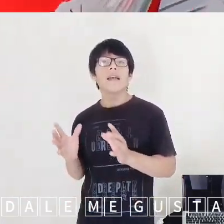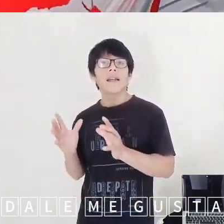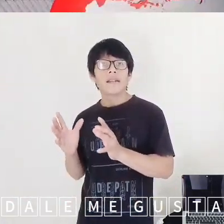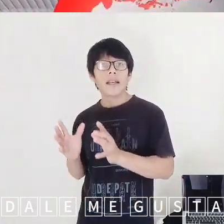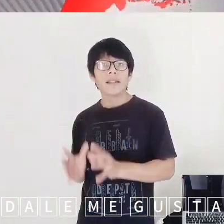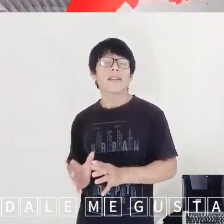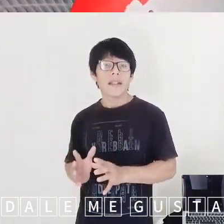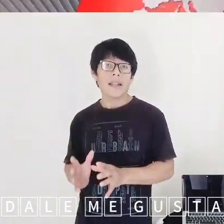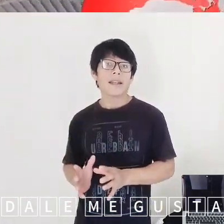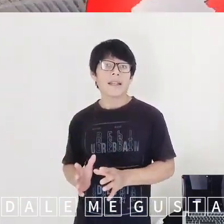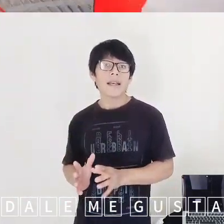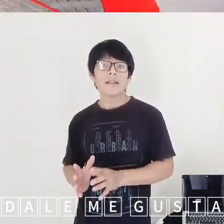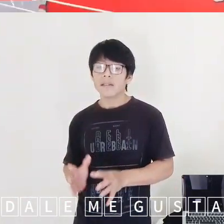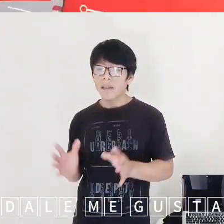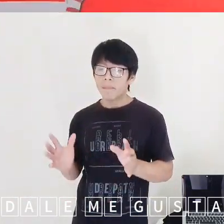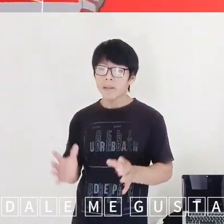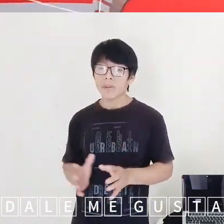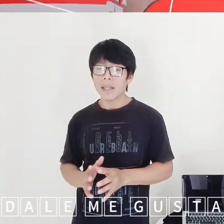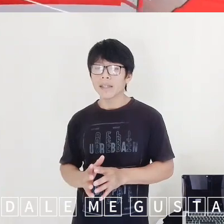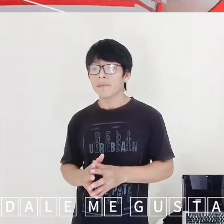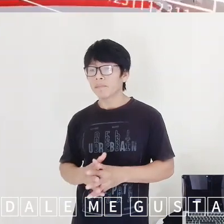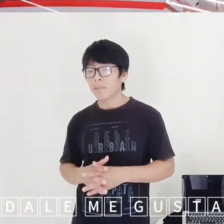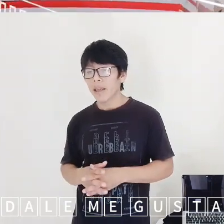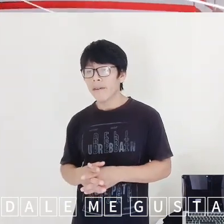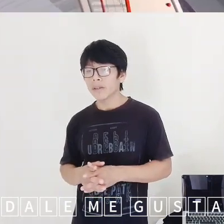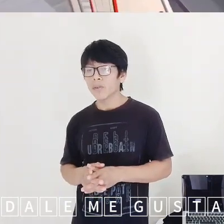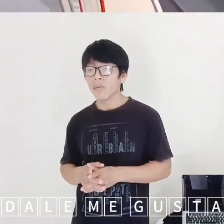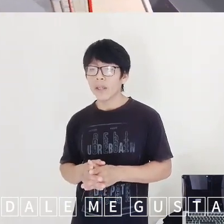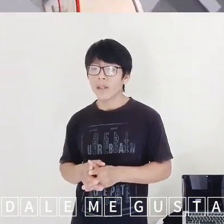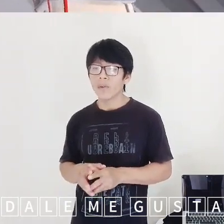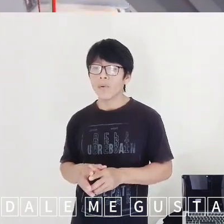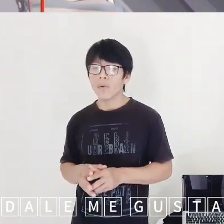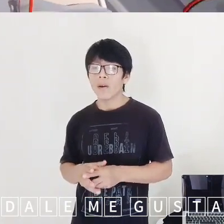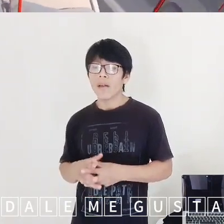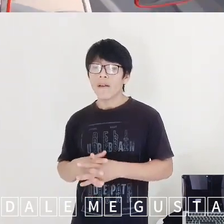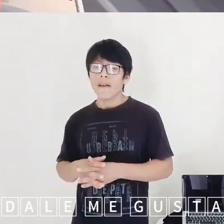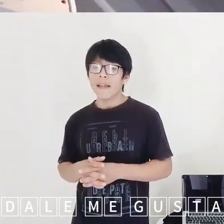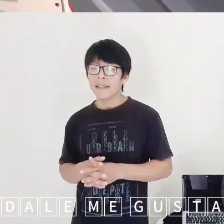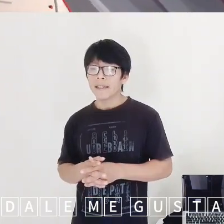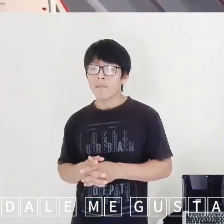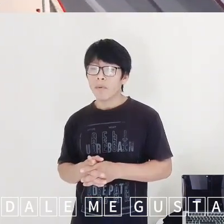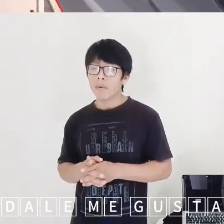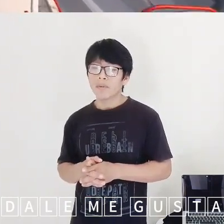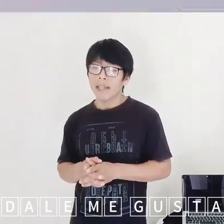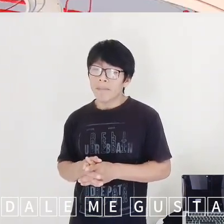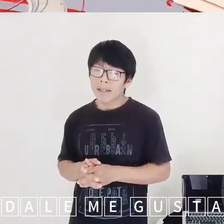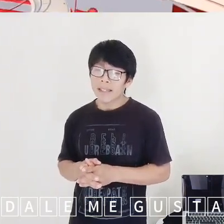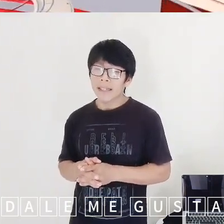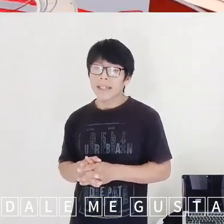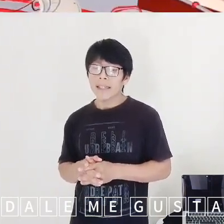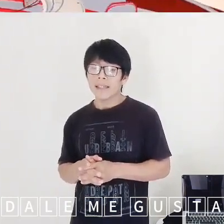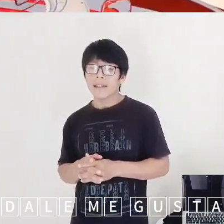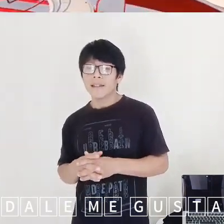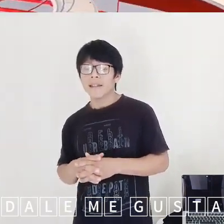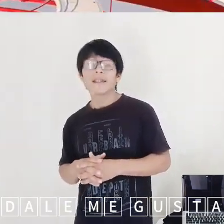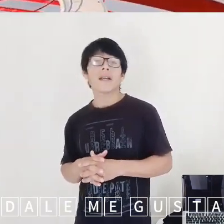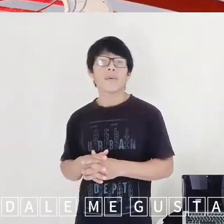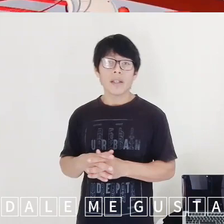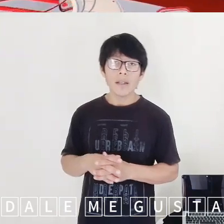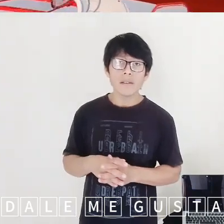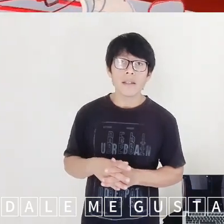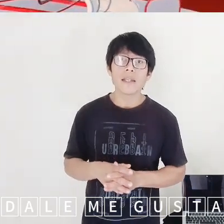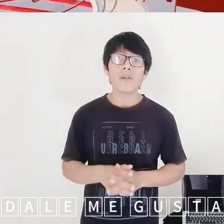tasa de letalidad de personas que van sufriendo por temas